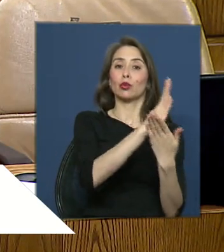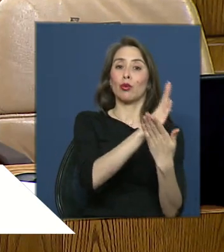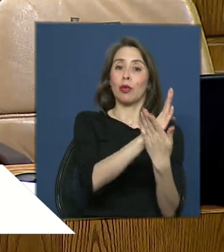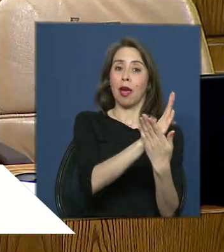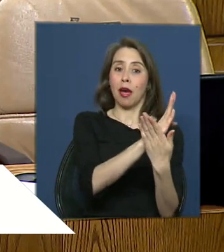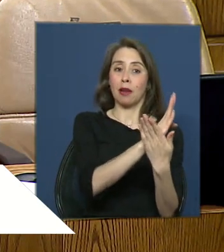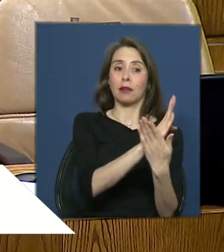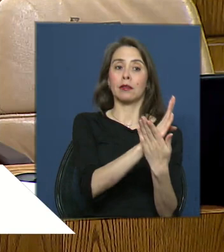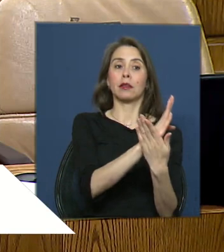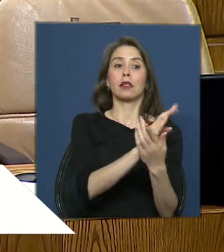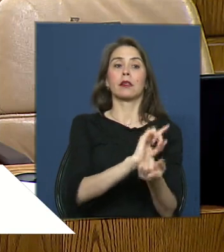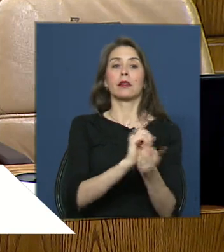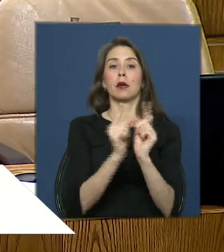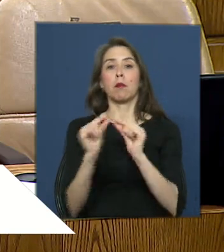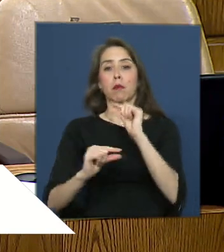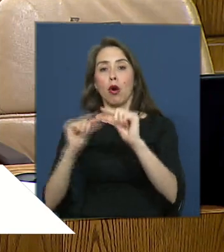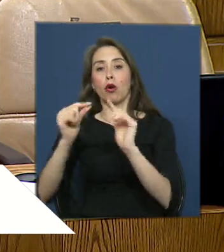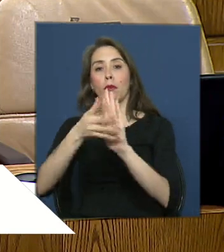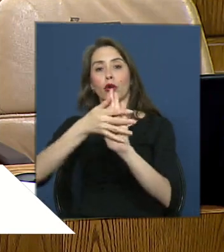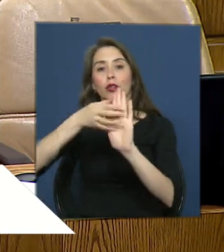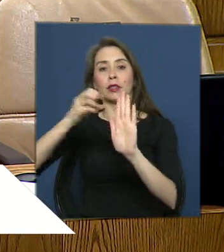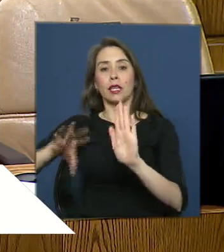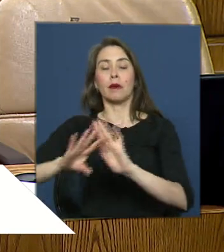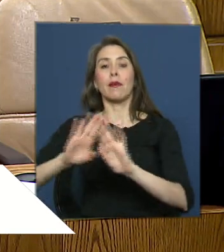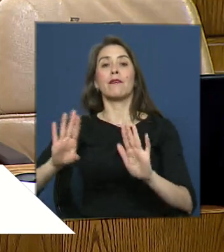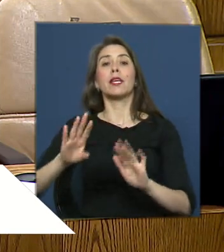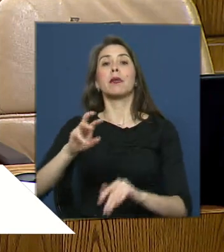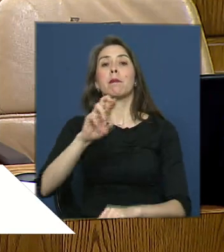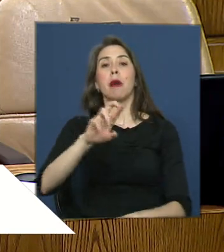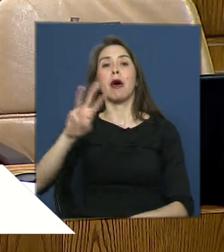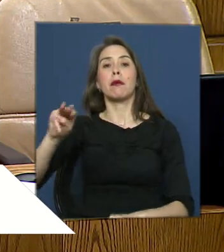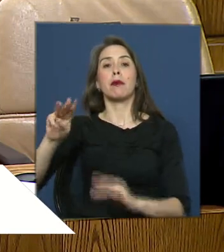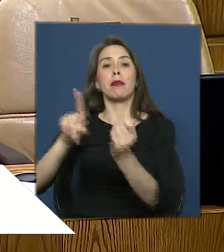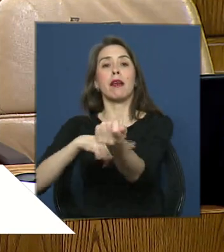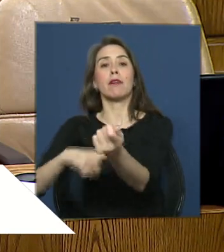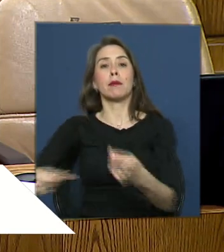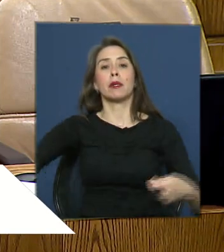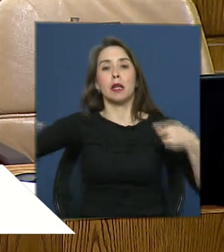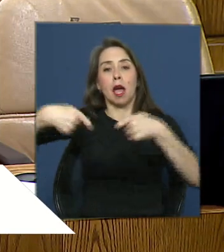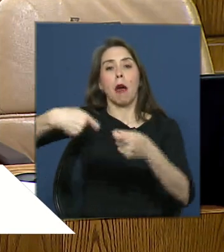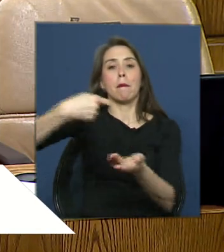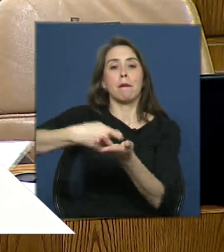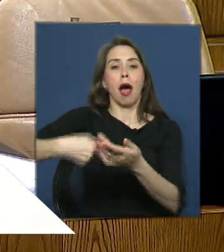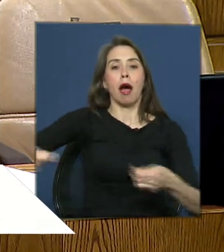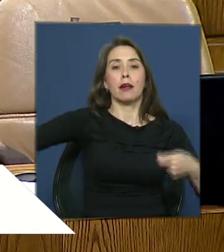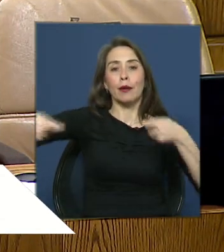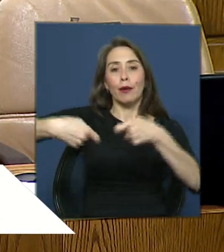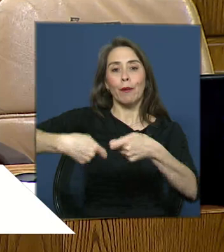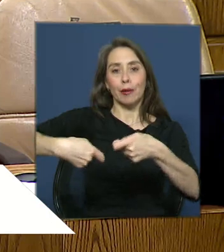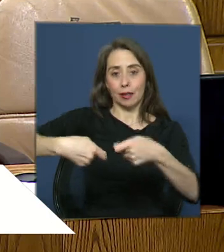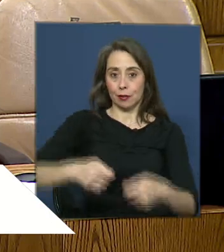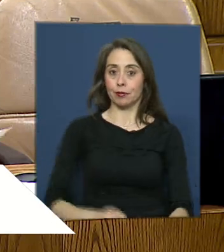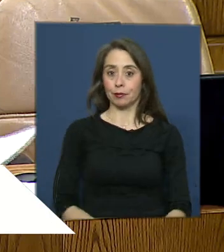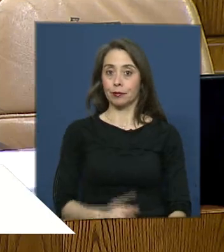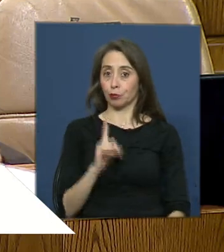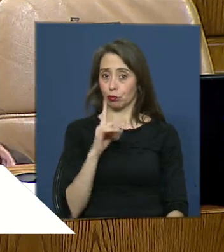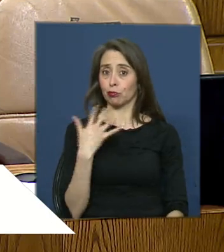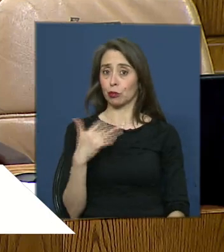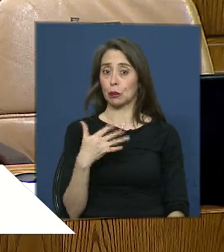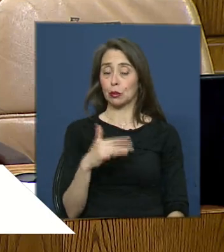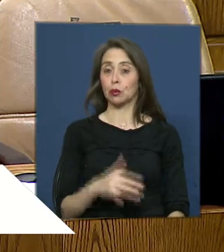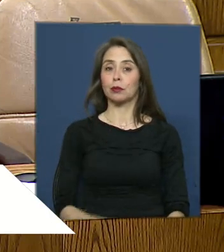mecanismos transitorios de la eliminación del financiamiento compartido. Además, nos parece muy